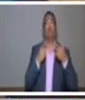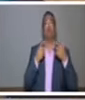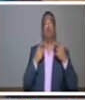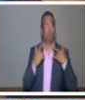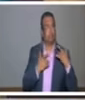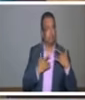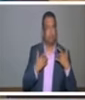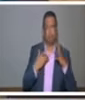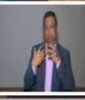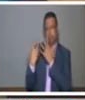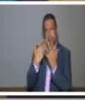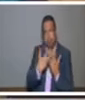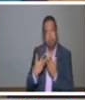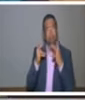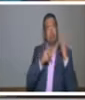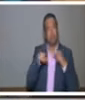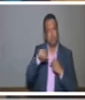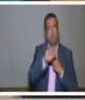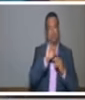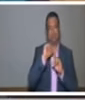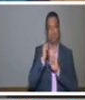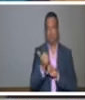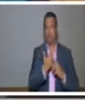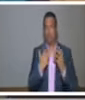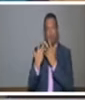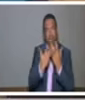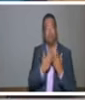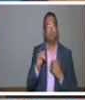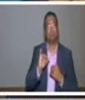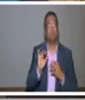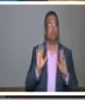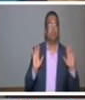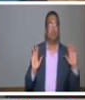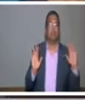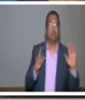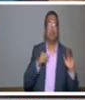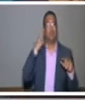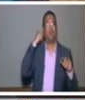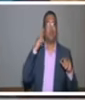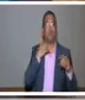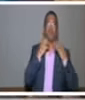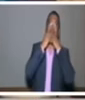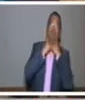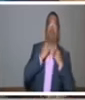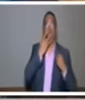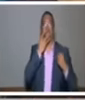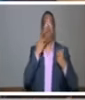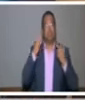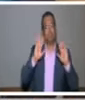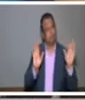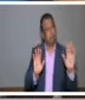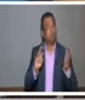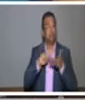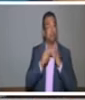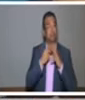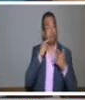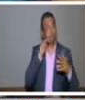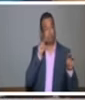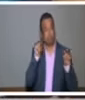y con la protección de nuestro ambiente. Yo no anticipo ningún capricho como ese, pero cualquier capricho de cualquier tema, como pudiera ser, por